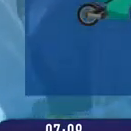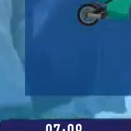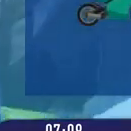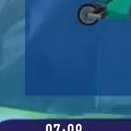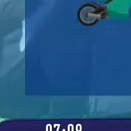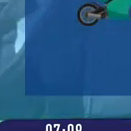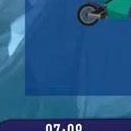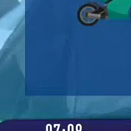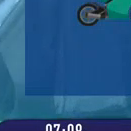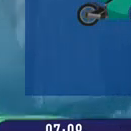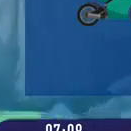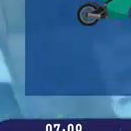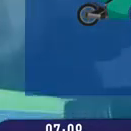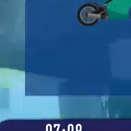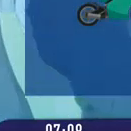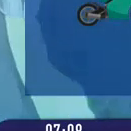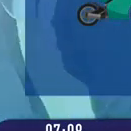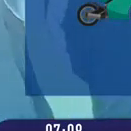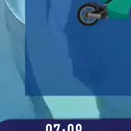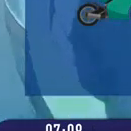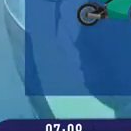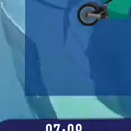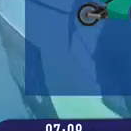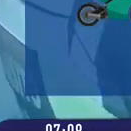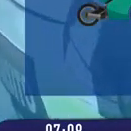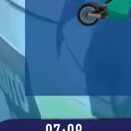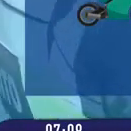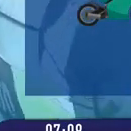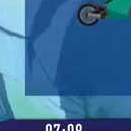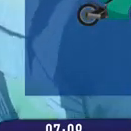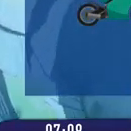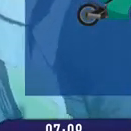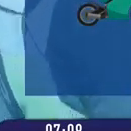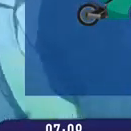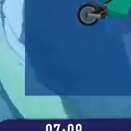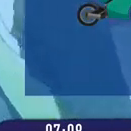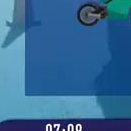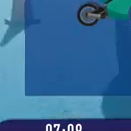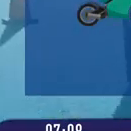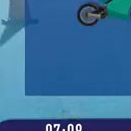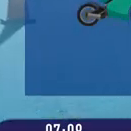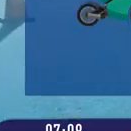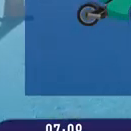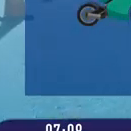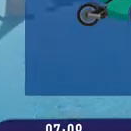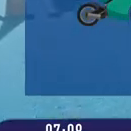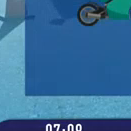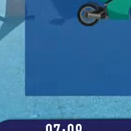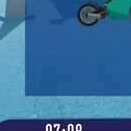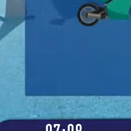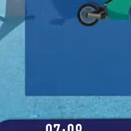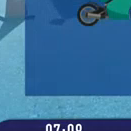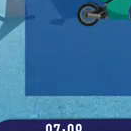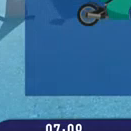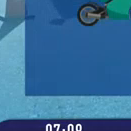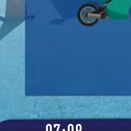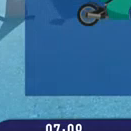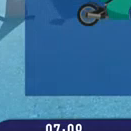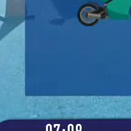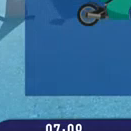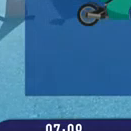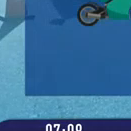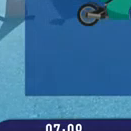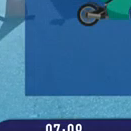pico y placa, no se olviden, por favor, se registra pues el día de hoy la no presencia de autos y motos entre las 6 y 9 y 30, 16 y 21